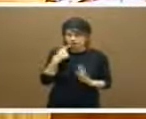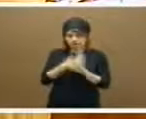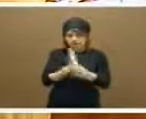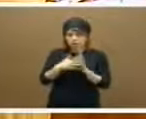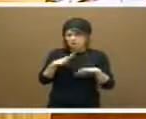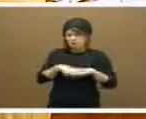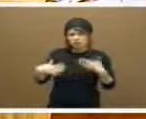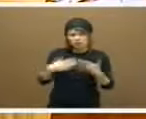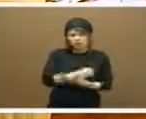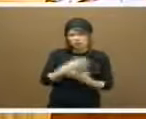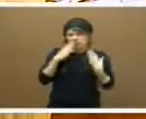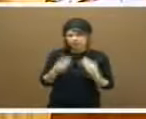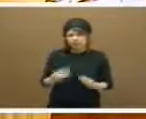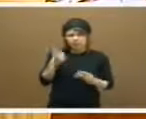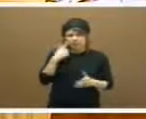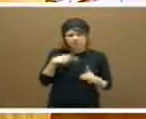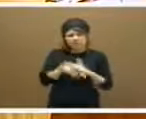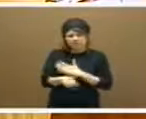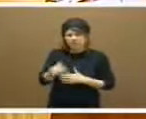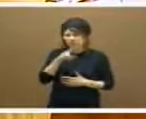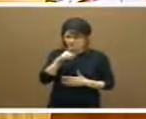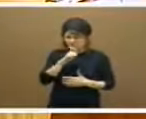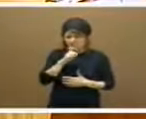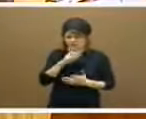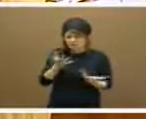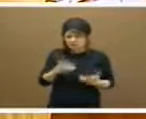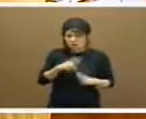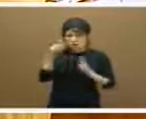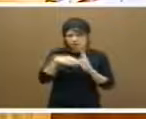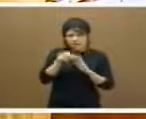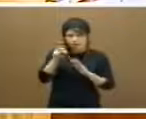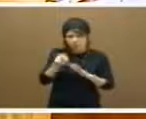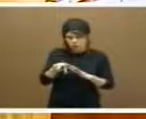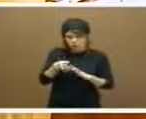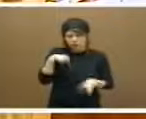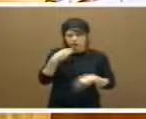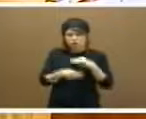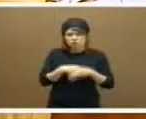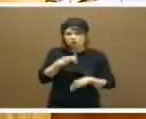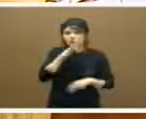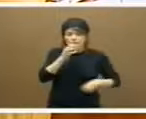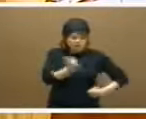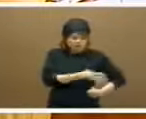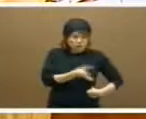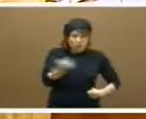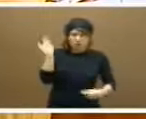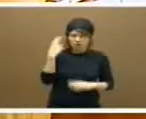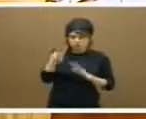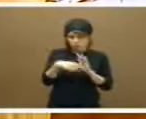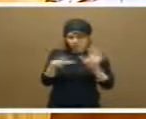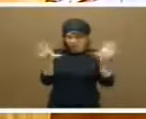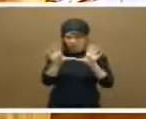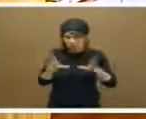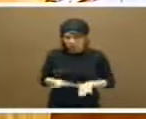que lo entendamos todo lo difícil que es la tramitación del PDR, en el 2012 se estaban ejecutando todavía fondos que no se habían hecho en el